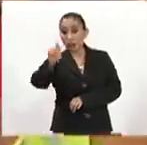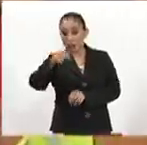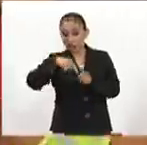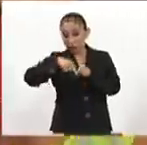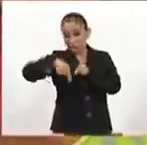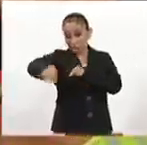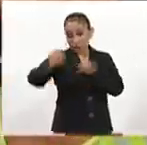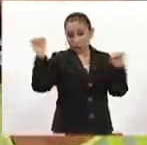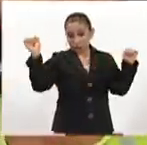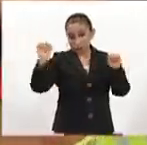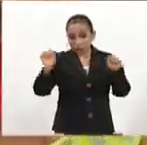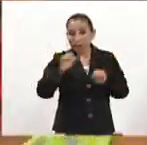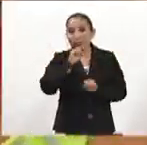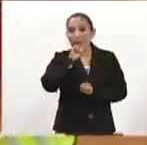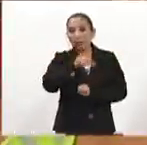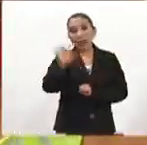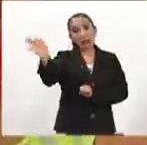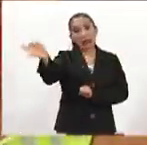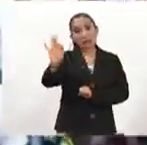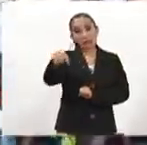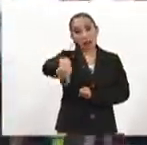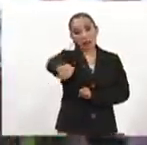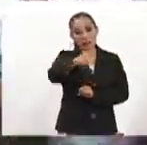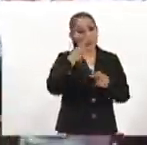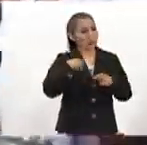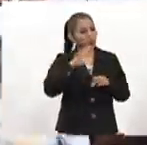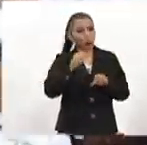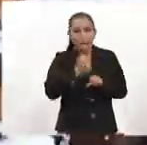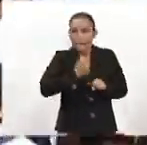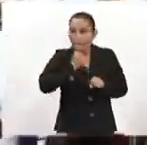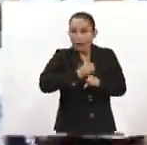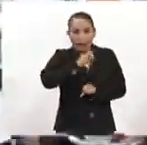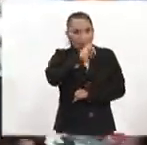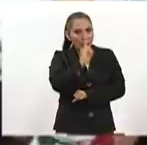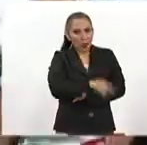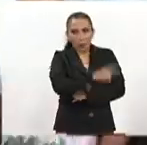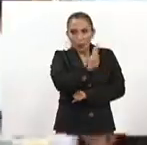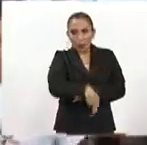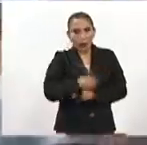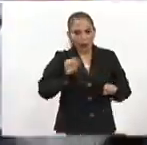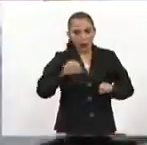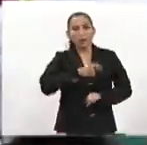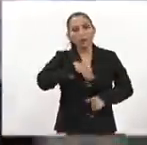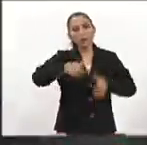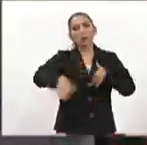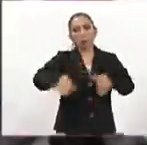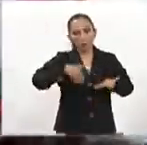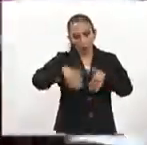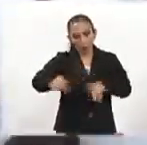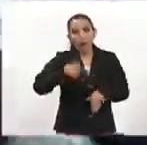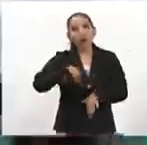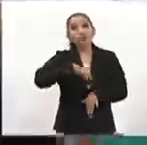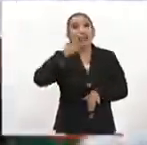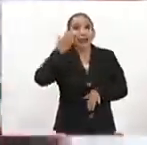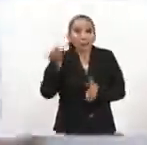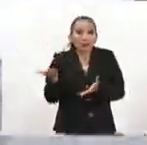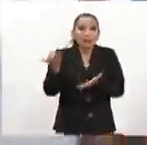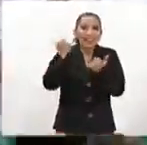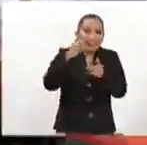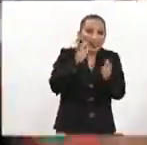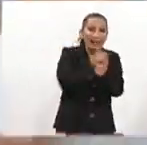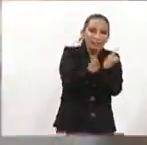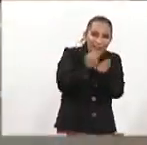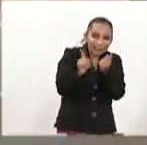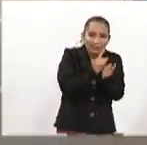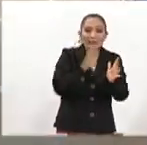kilómetros, pero además con la posibilidad de que la gente que no practica regularmente ejercicio pueda caminar. Lo que queremos es que la gente conviva, que la